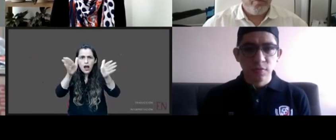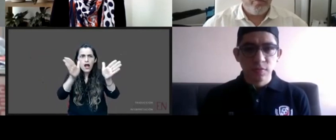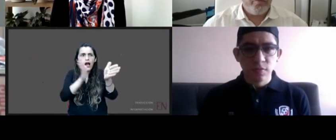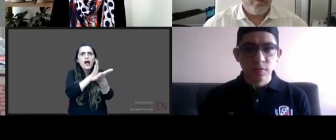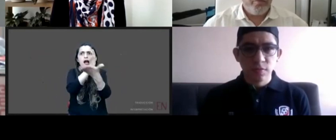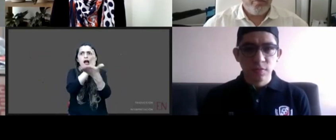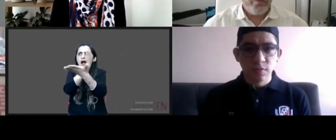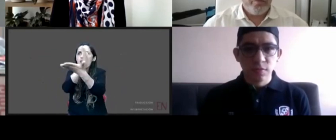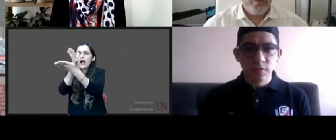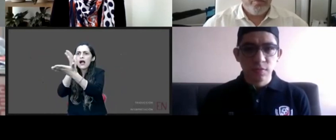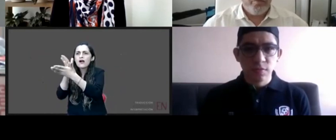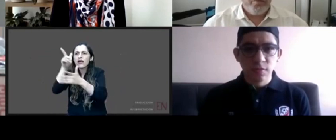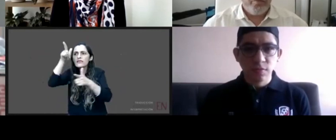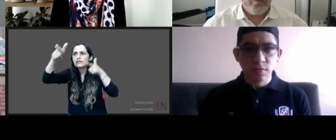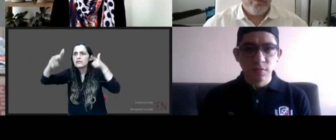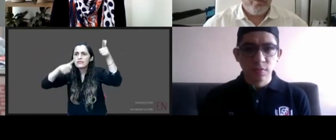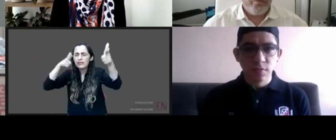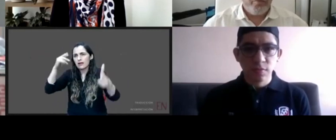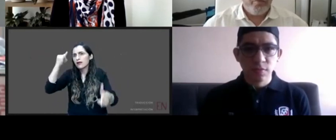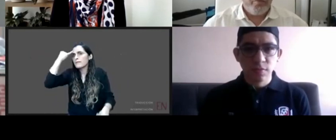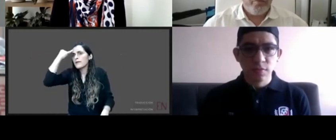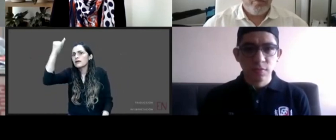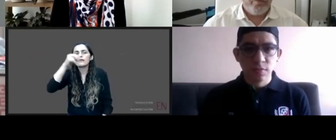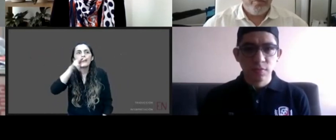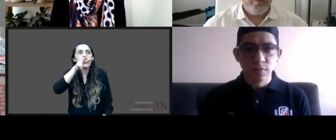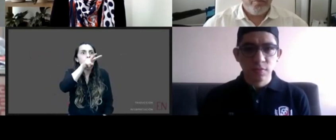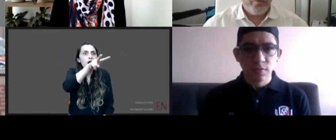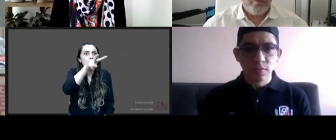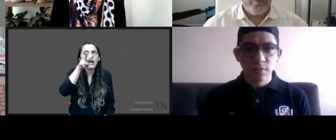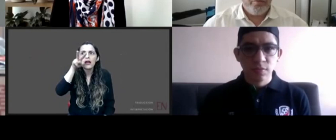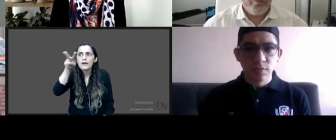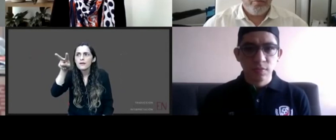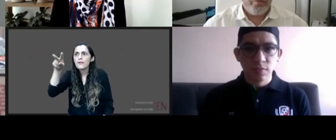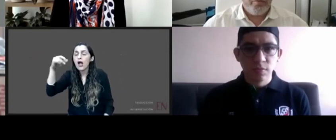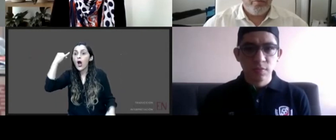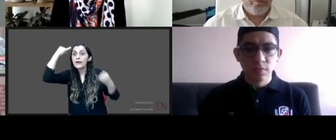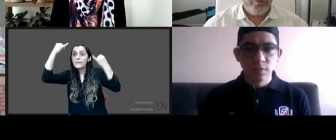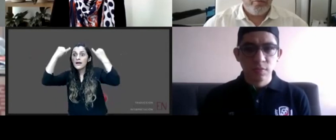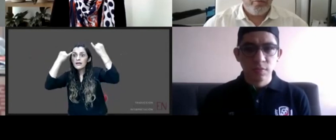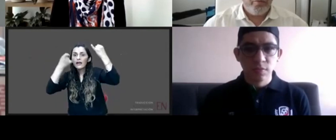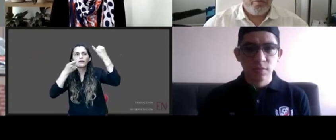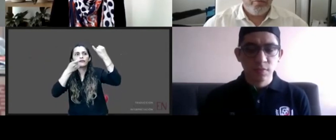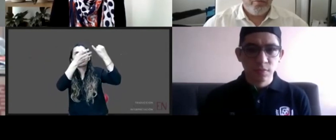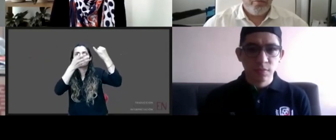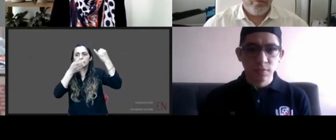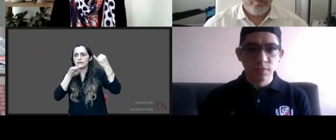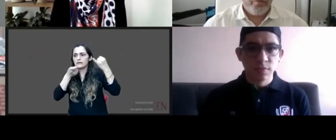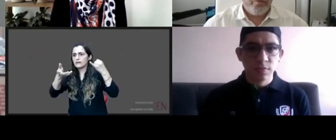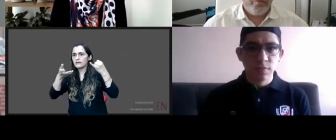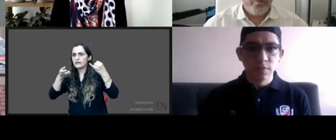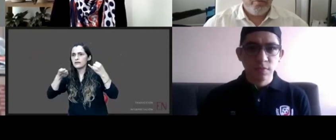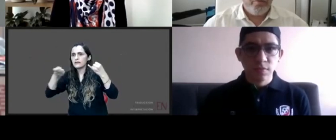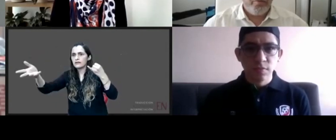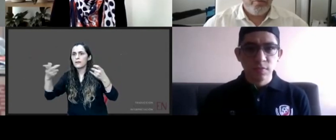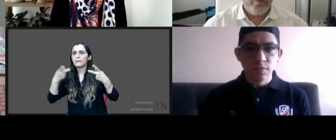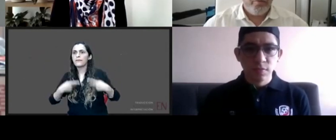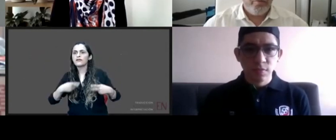todo lo que vemos, todo lo que nos imaginamos. Es también la manera en que nombramos a la gente